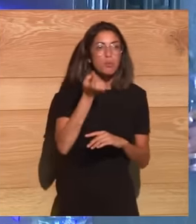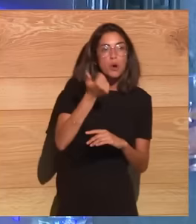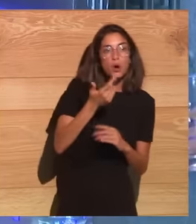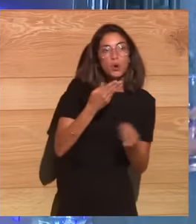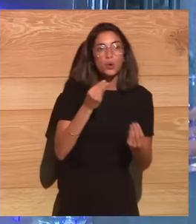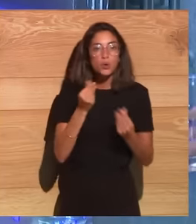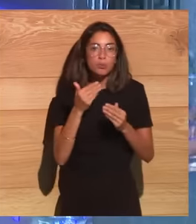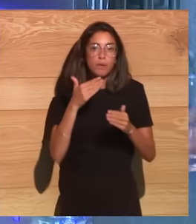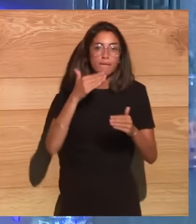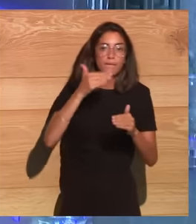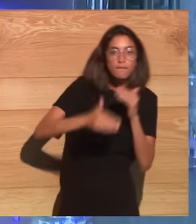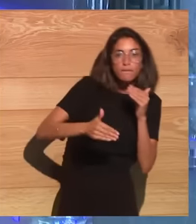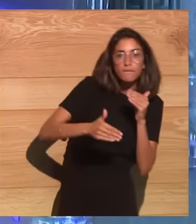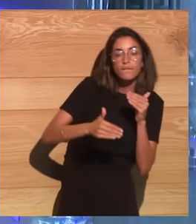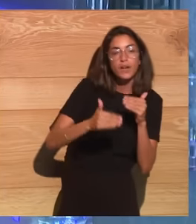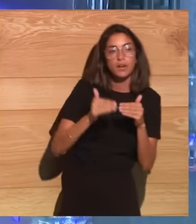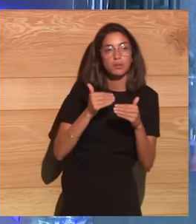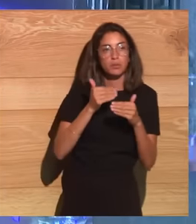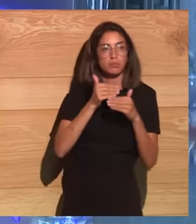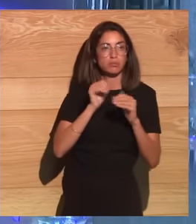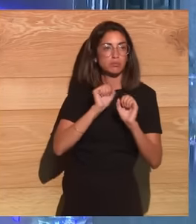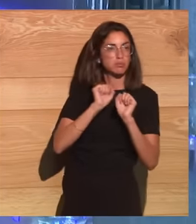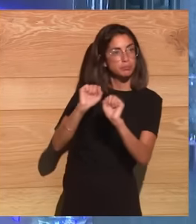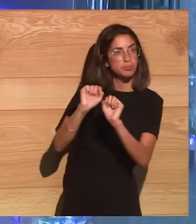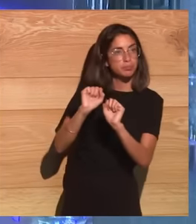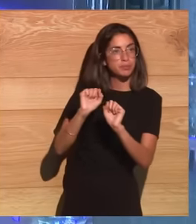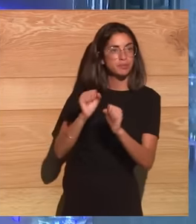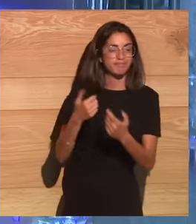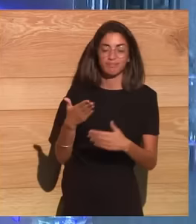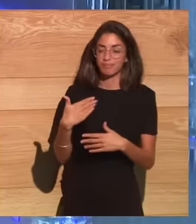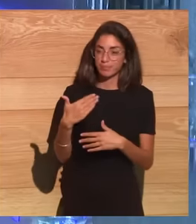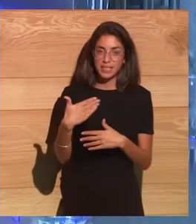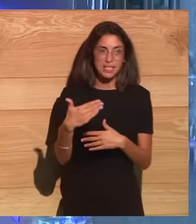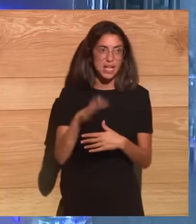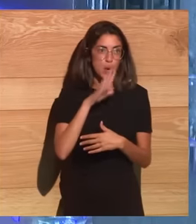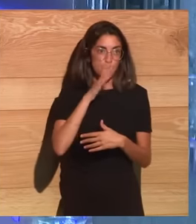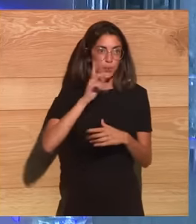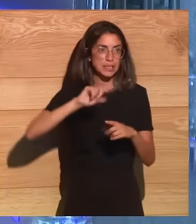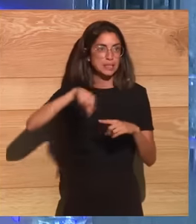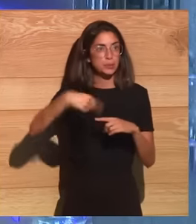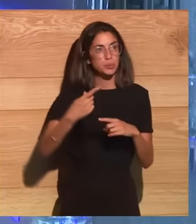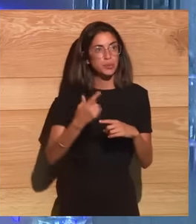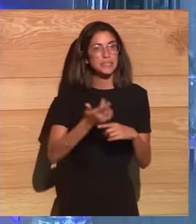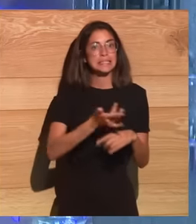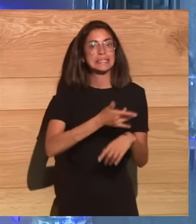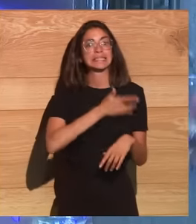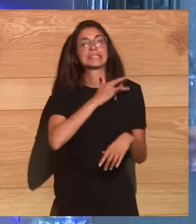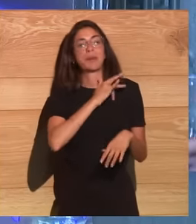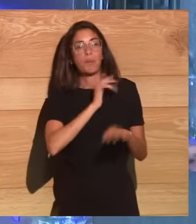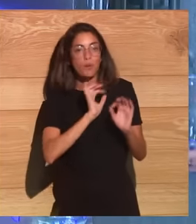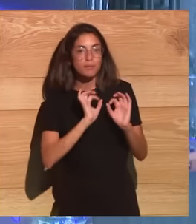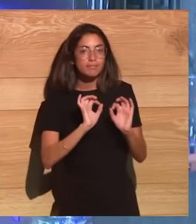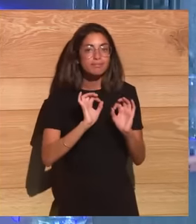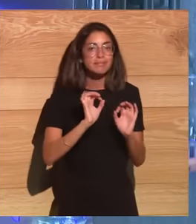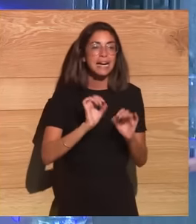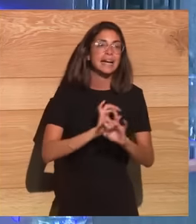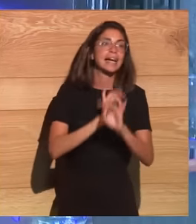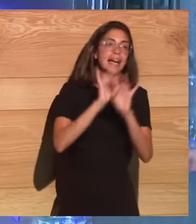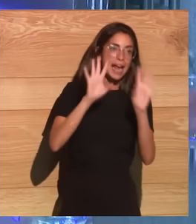Rodrigo. Fronterizo. Pues no pasa nada, porque luego llega el amor en su lugar y dices, claro, merecía la pena,